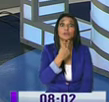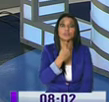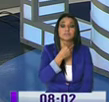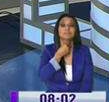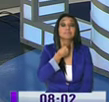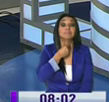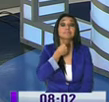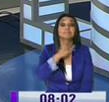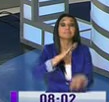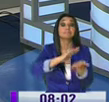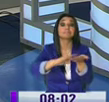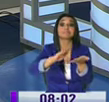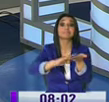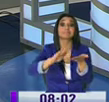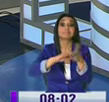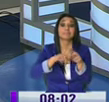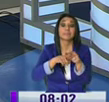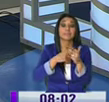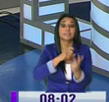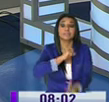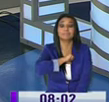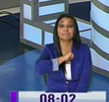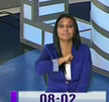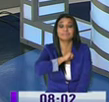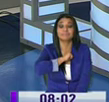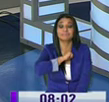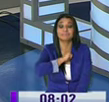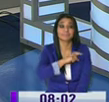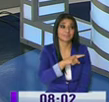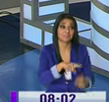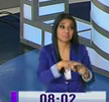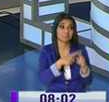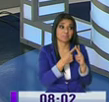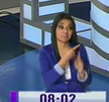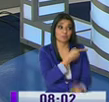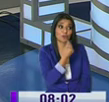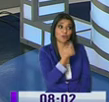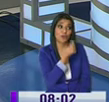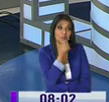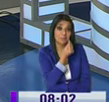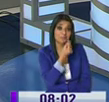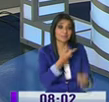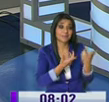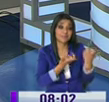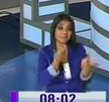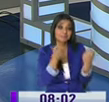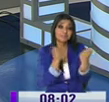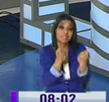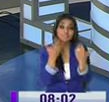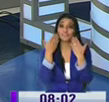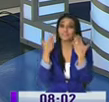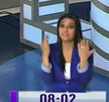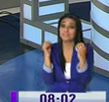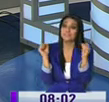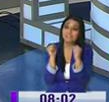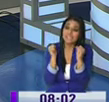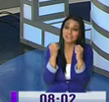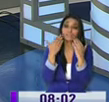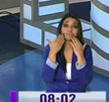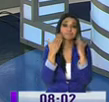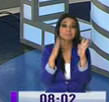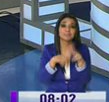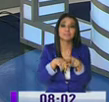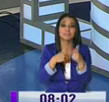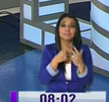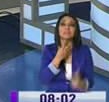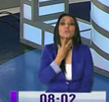claudio comenzando a la puerta en el frío de esto que está comenzando